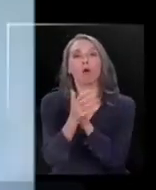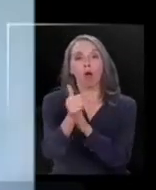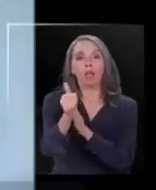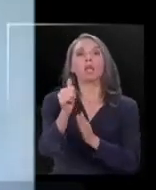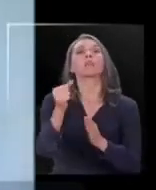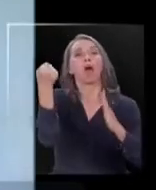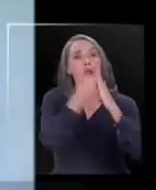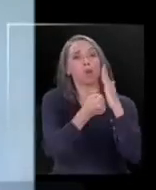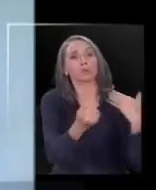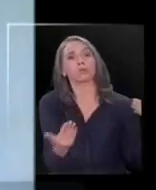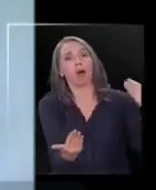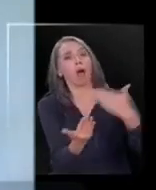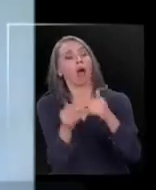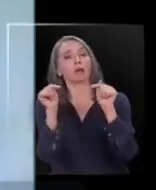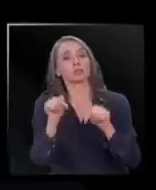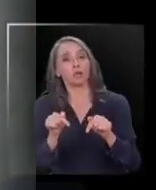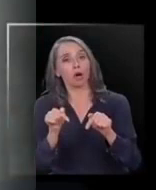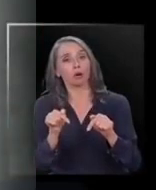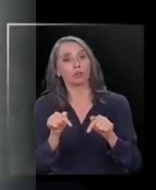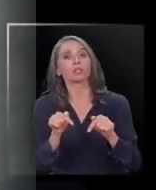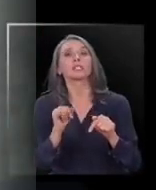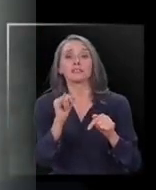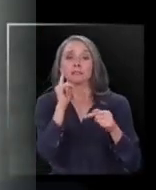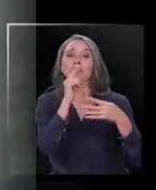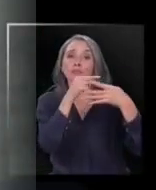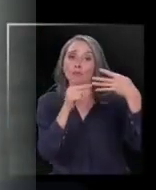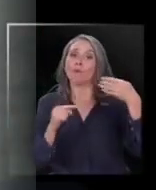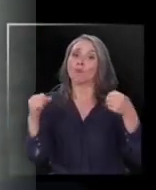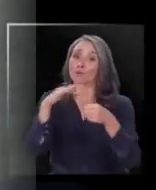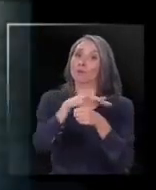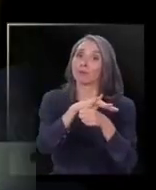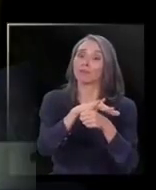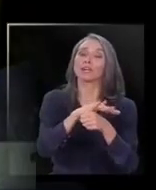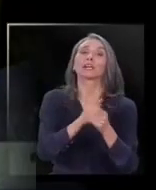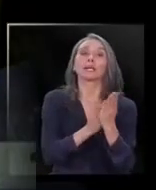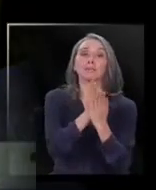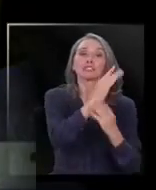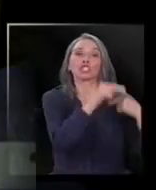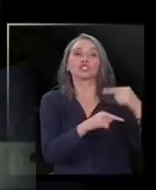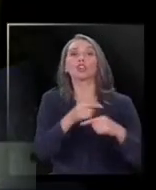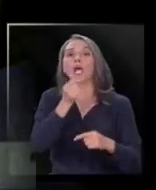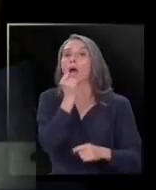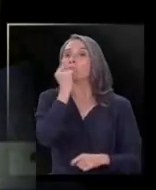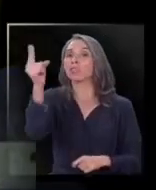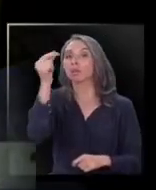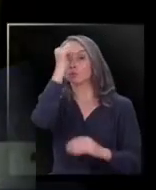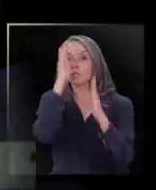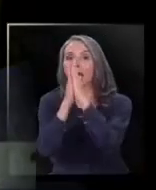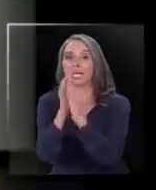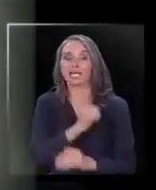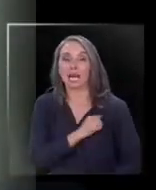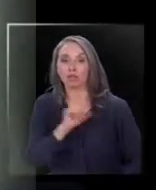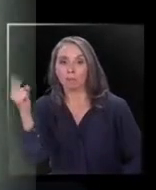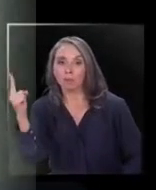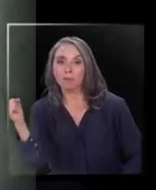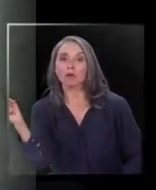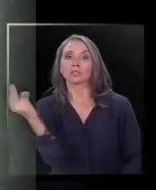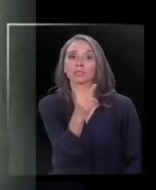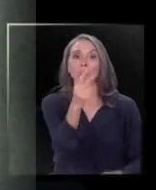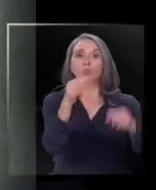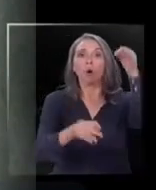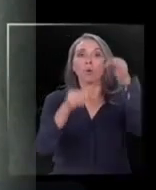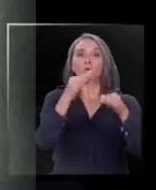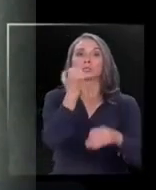que sostienen hasta hoy y que tuvo costos. La historia comenzó con sus denuncias ante la Iglesia y luego ante la justicia